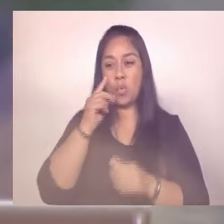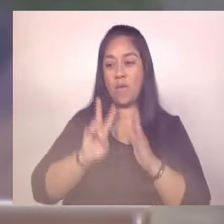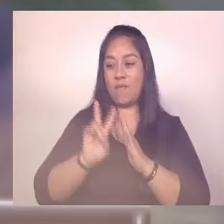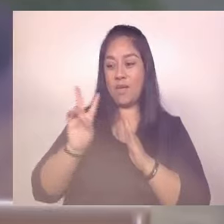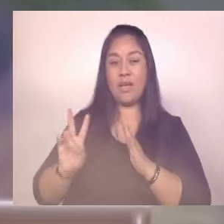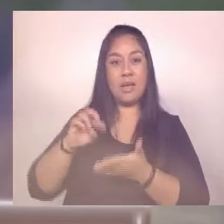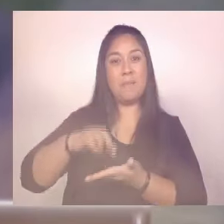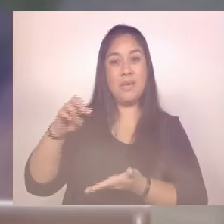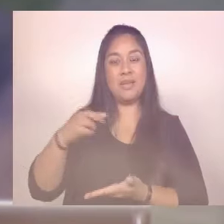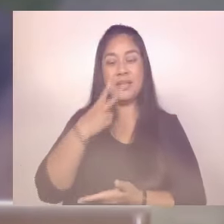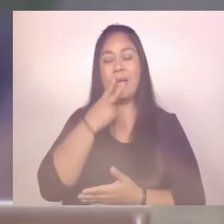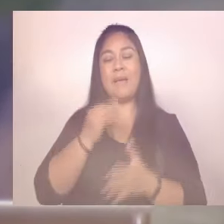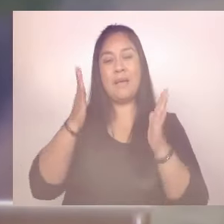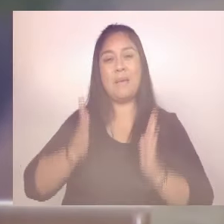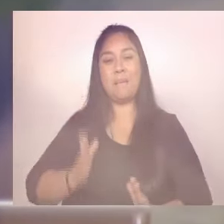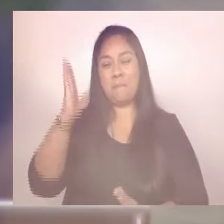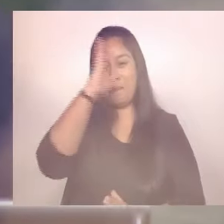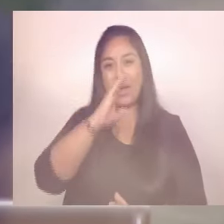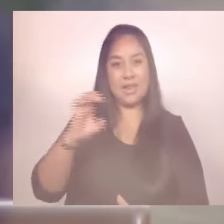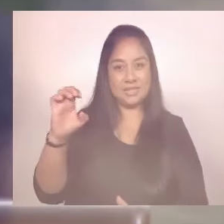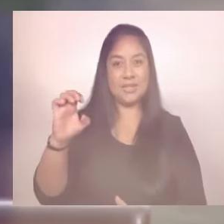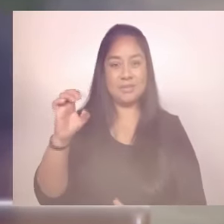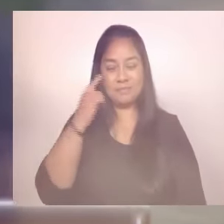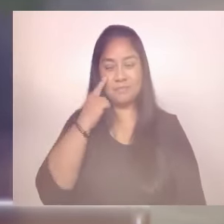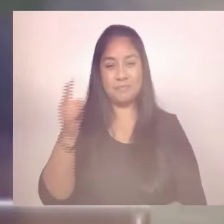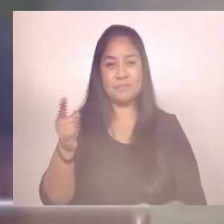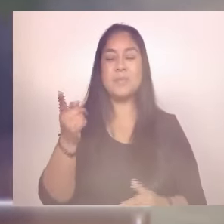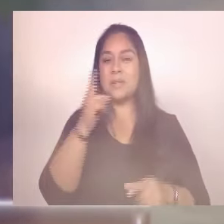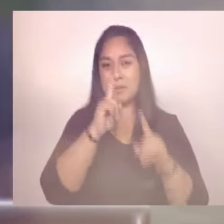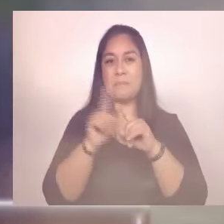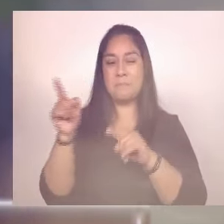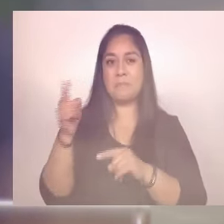vecino país, hermano, Belice.